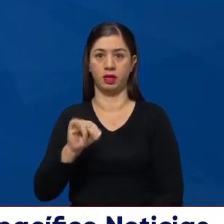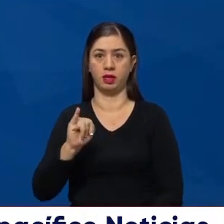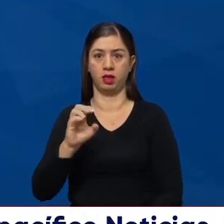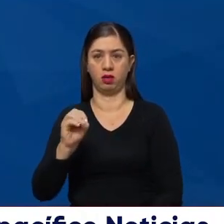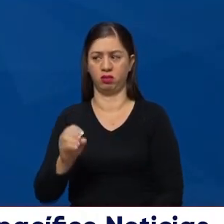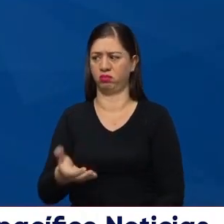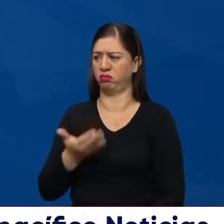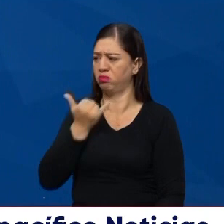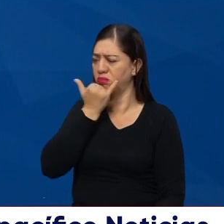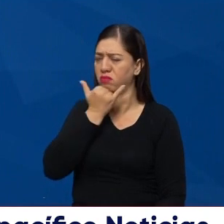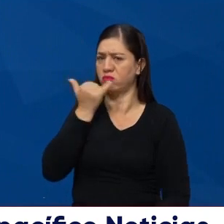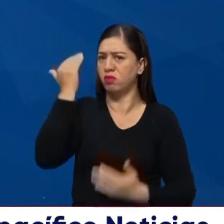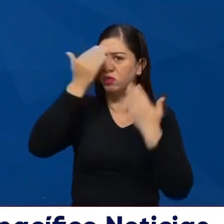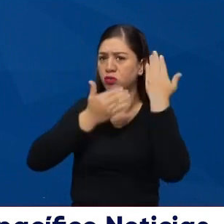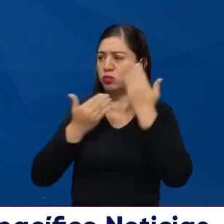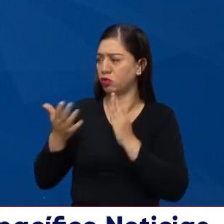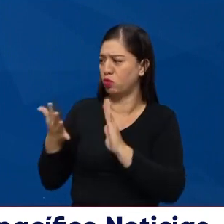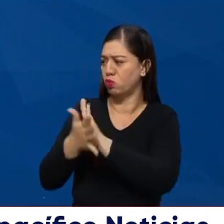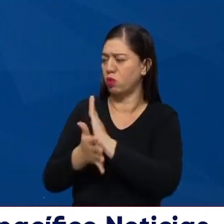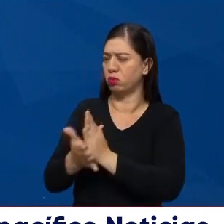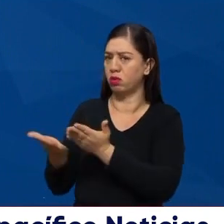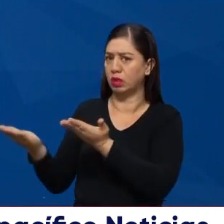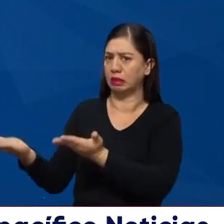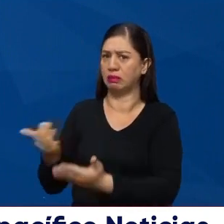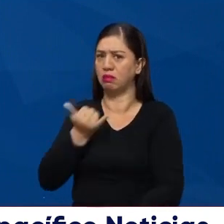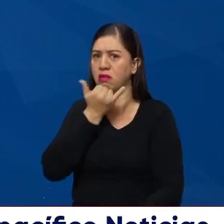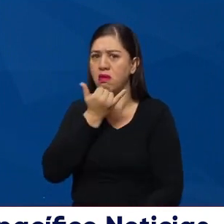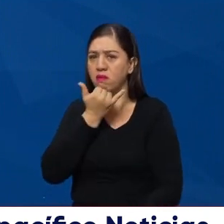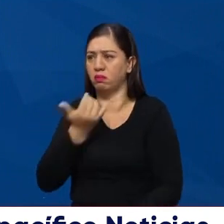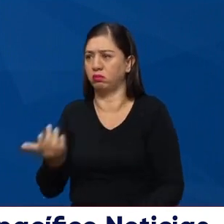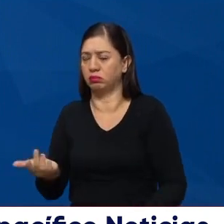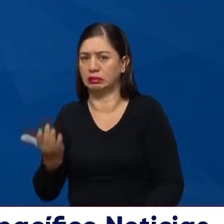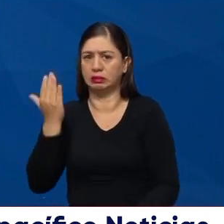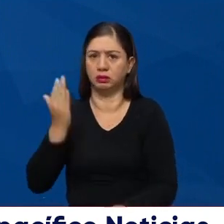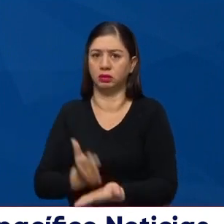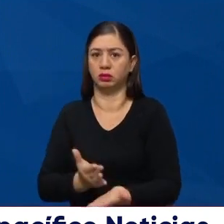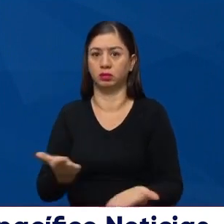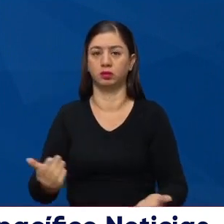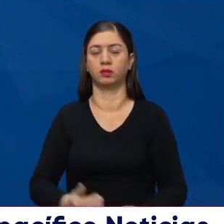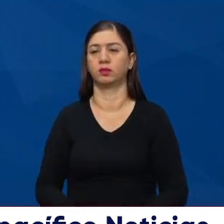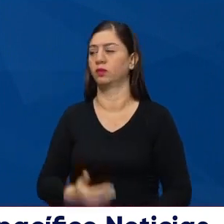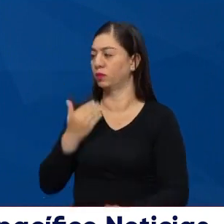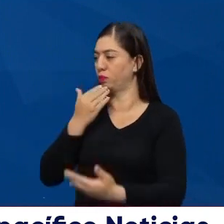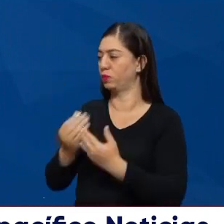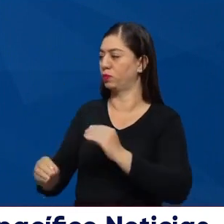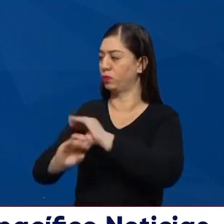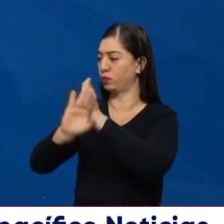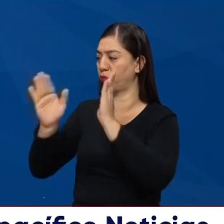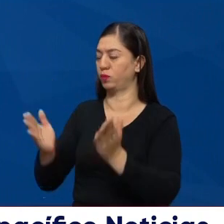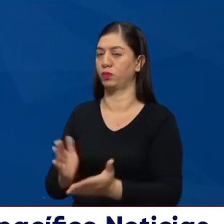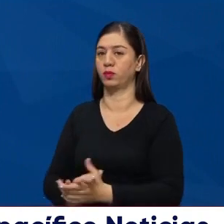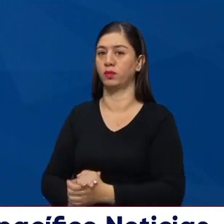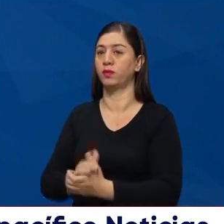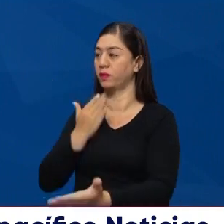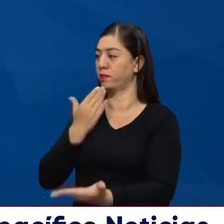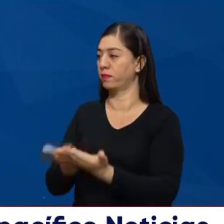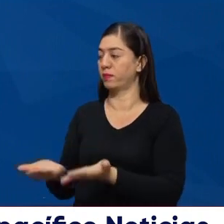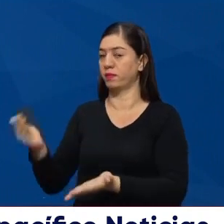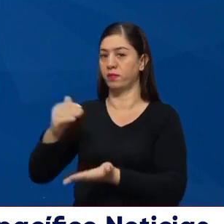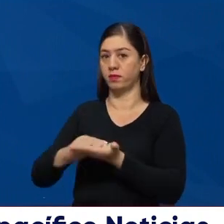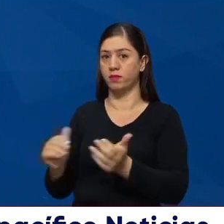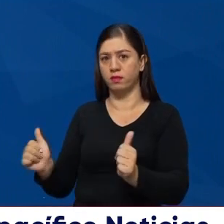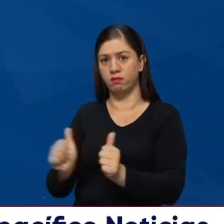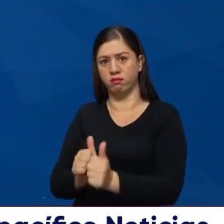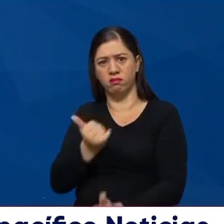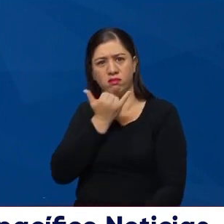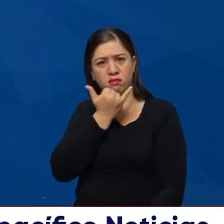analizar lo que ocurrió y para que nos cuente de primera mano qué fue lo que tanto sucedió. Darío, muy buenos días y gracias por estar con nosotros de nuevo.